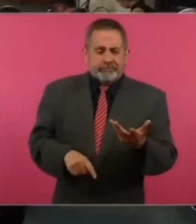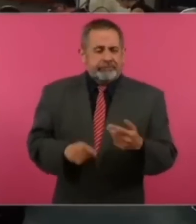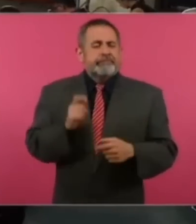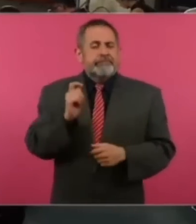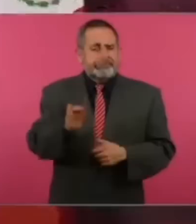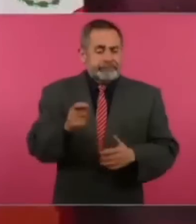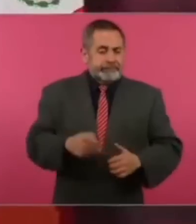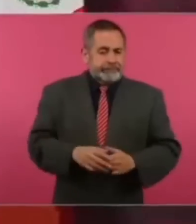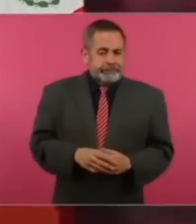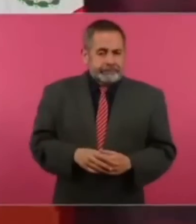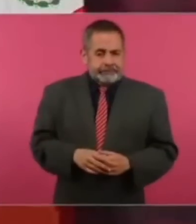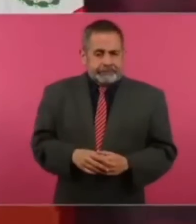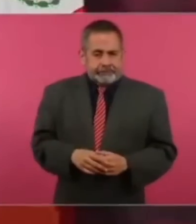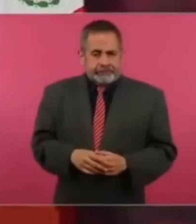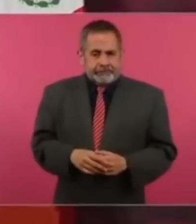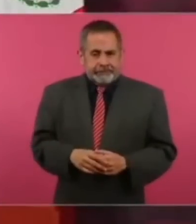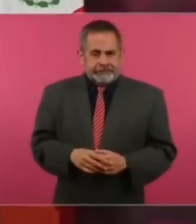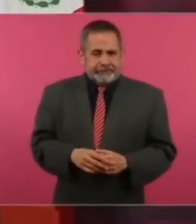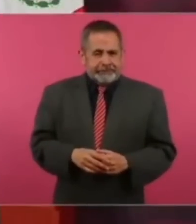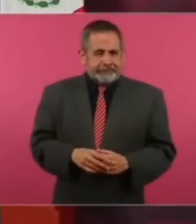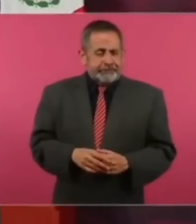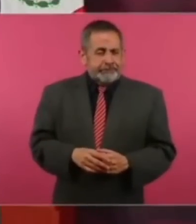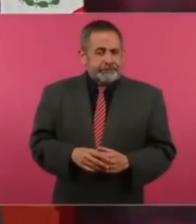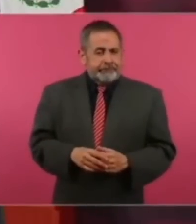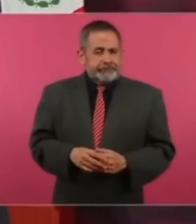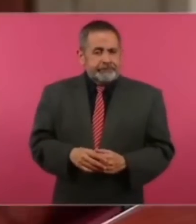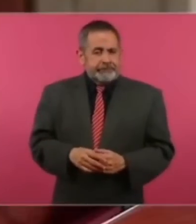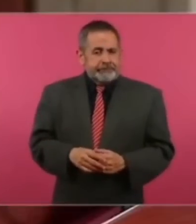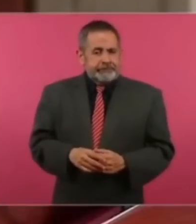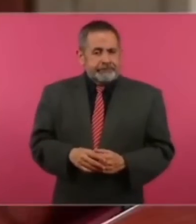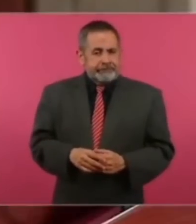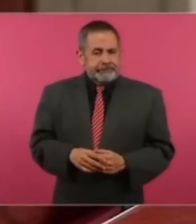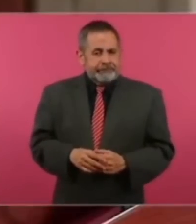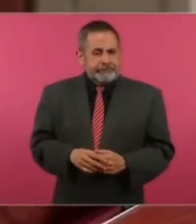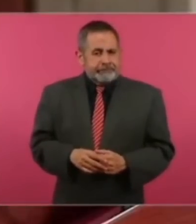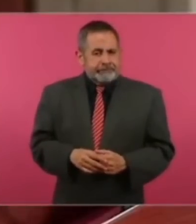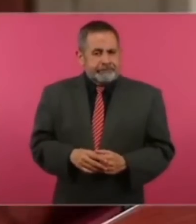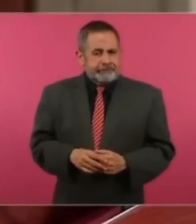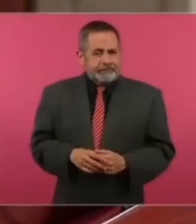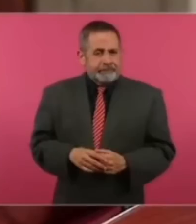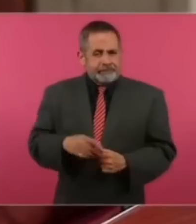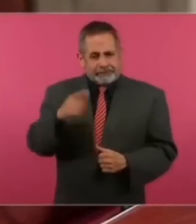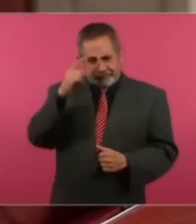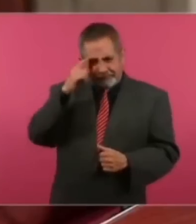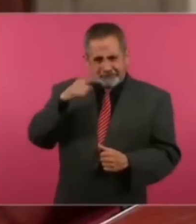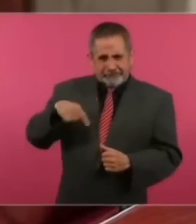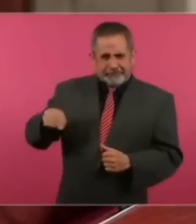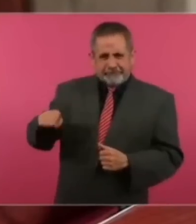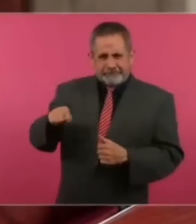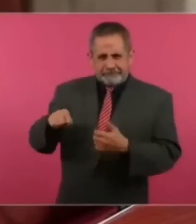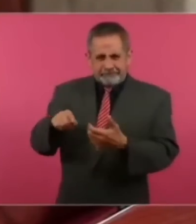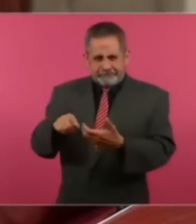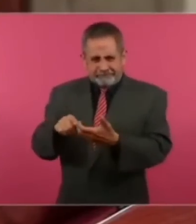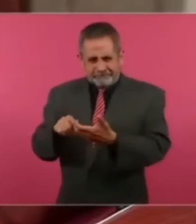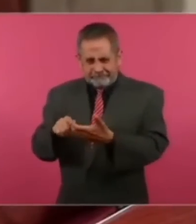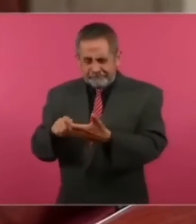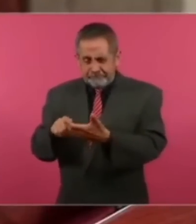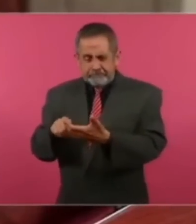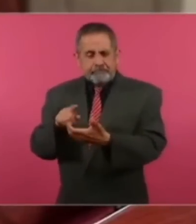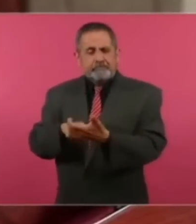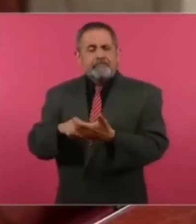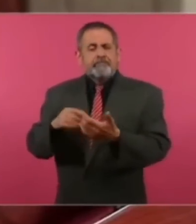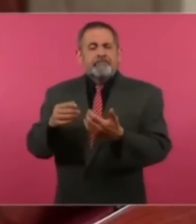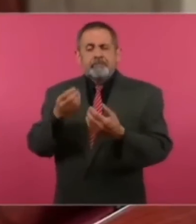incluir personajes infantiles en los empaques de los productos chatarra